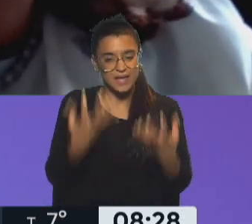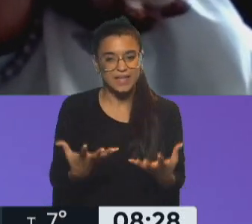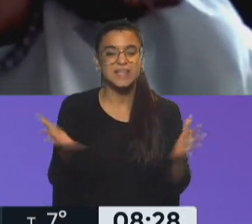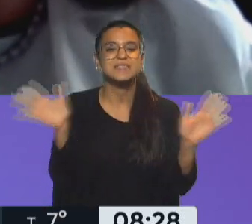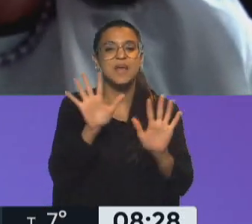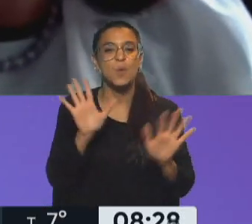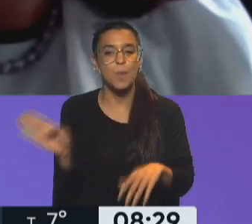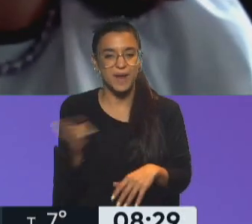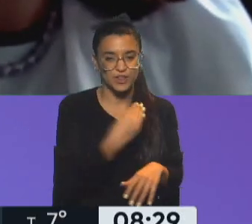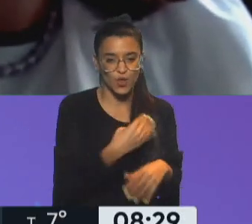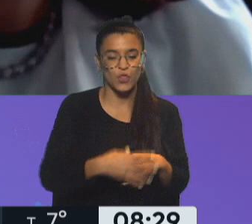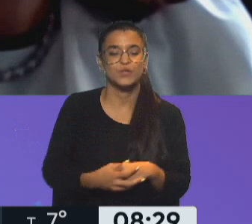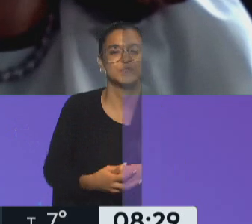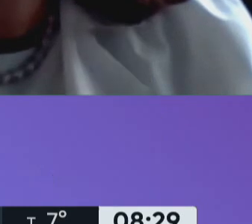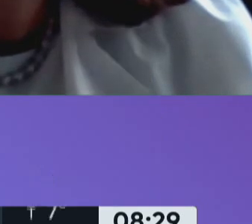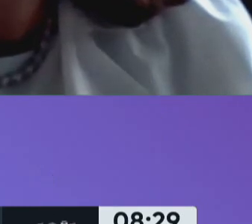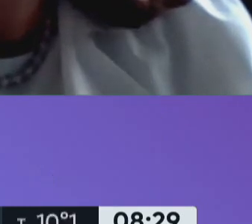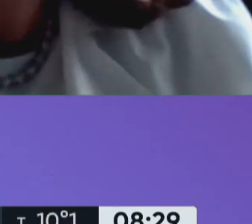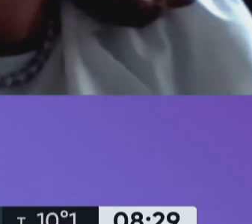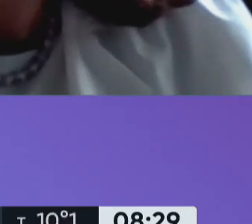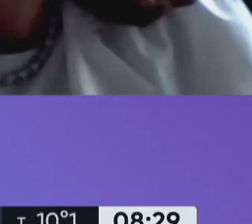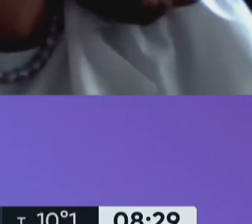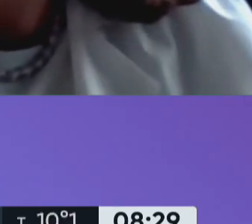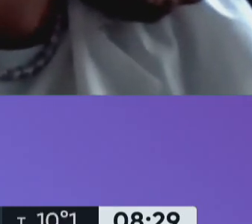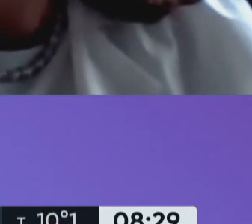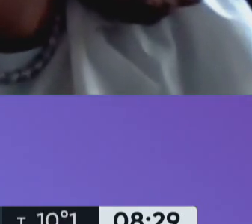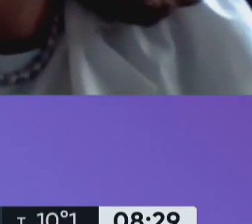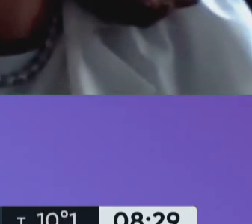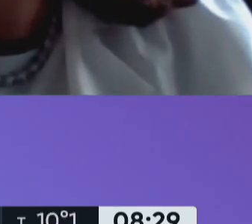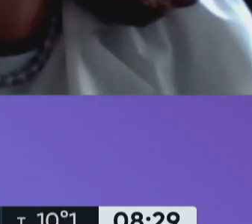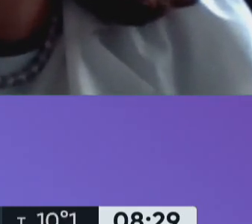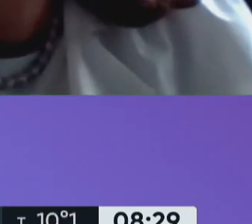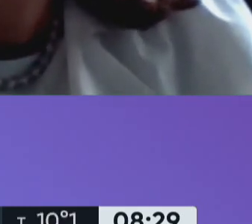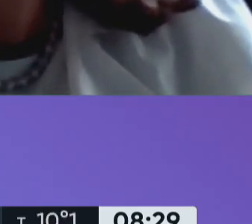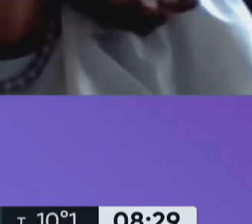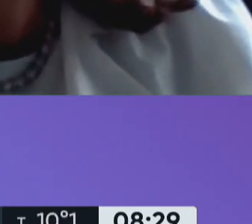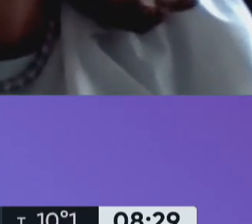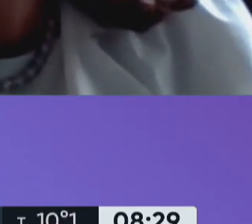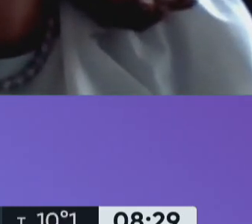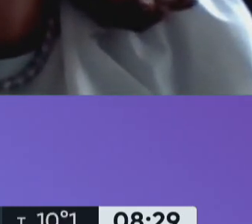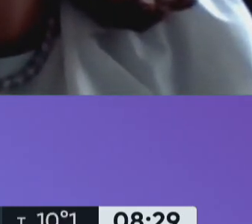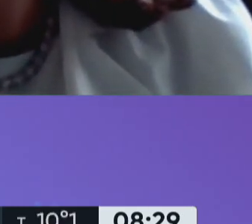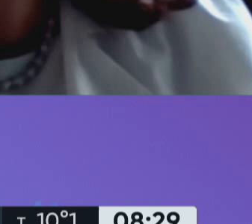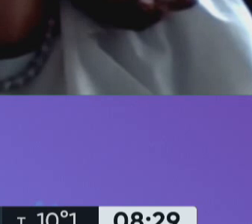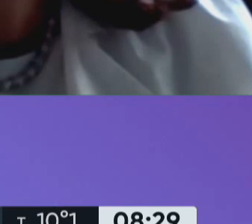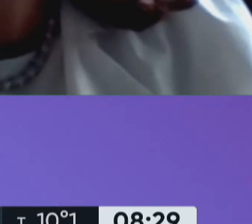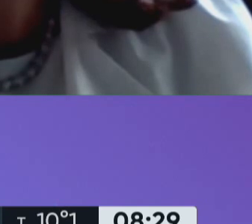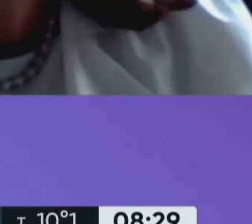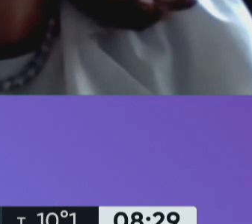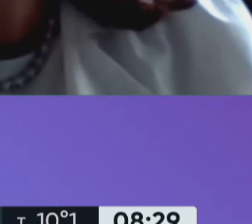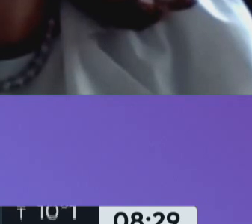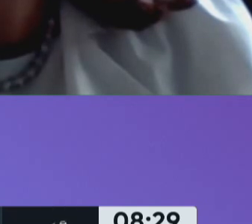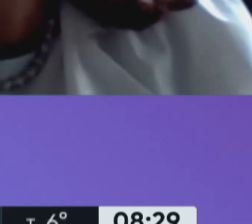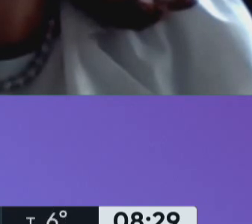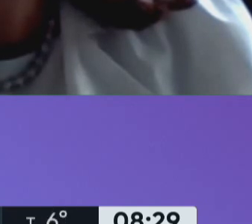Un saludo para todos. Muchísimas gracias igualmente. Bueno, dos temas que han quedado planteados. Empezamos por el general, a ver, el que atañe a toda la población relacionado con